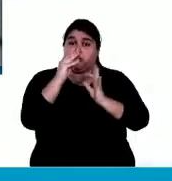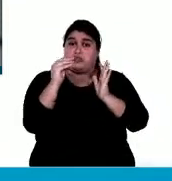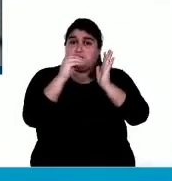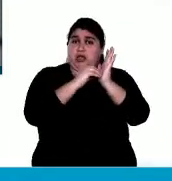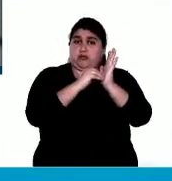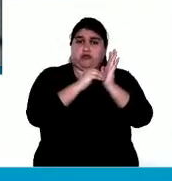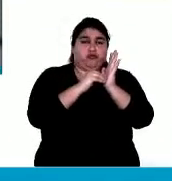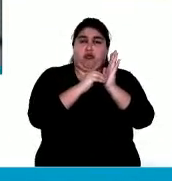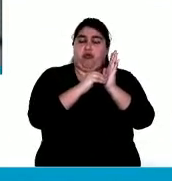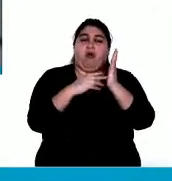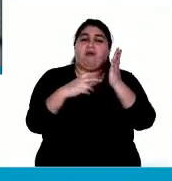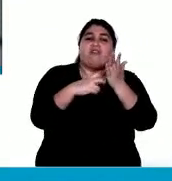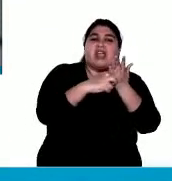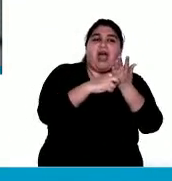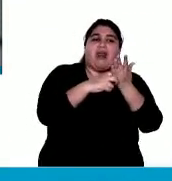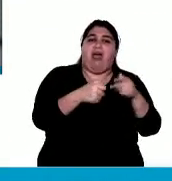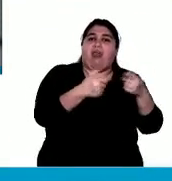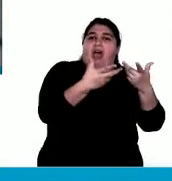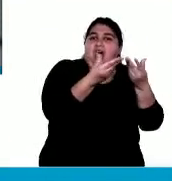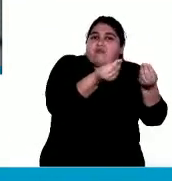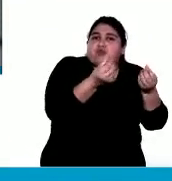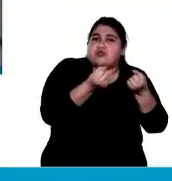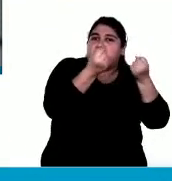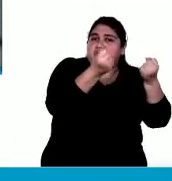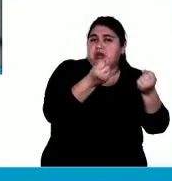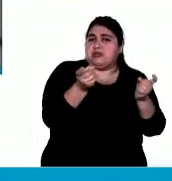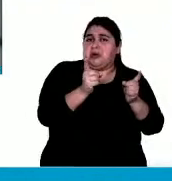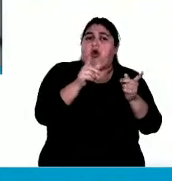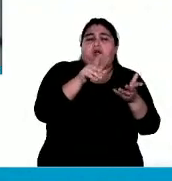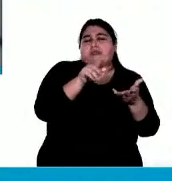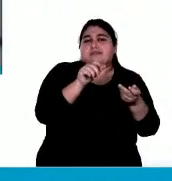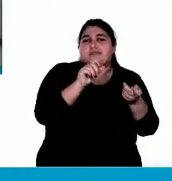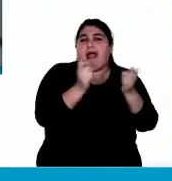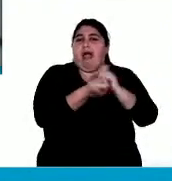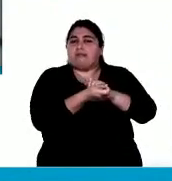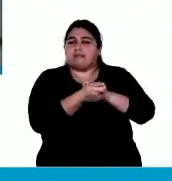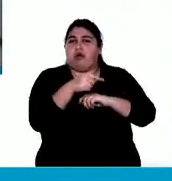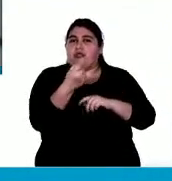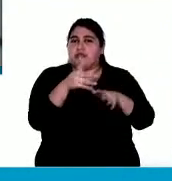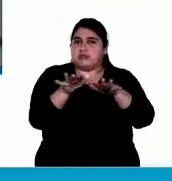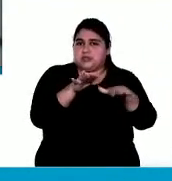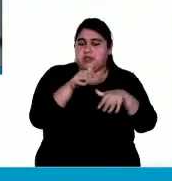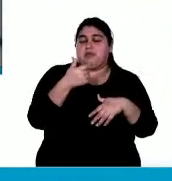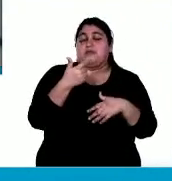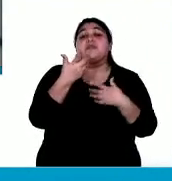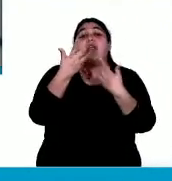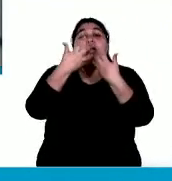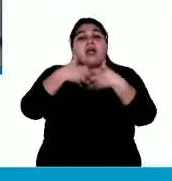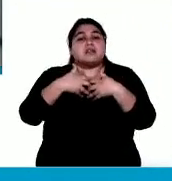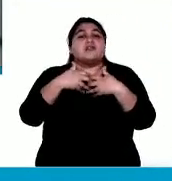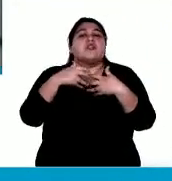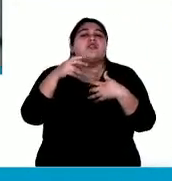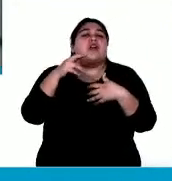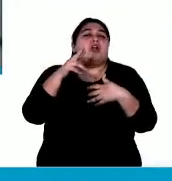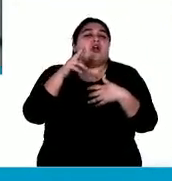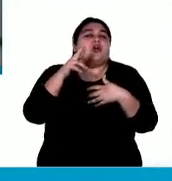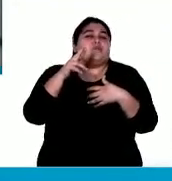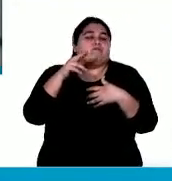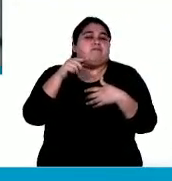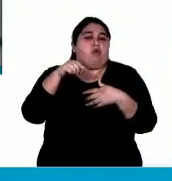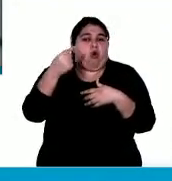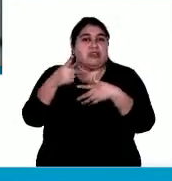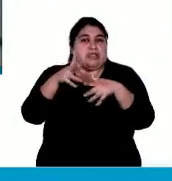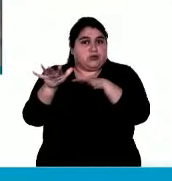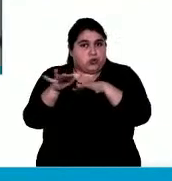las fiscalías, sino todo lo contrario. El sistema de subrogancias, la verdad